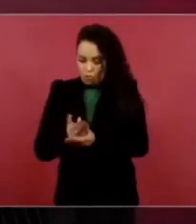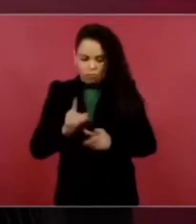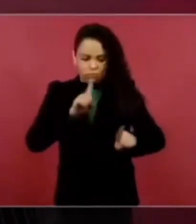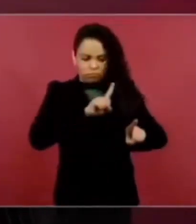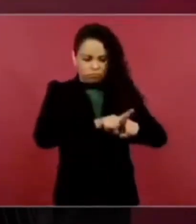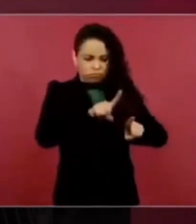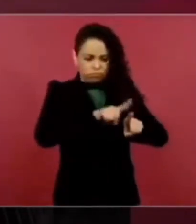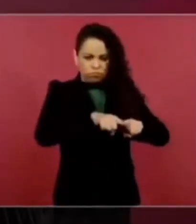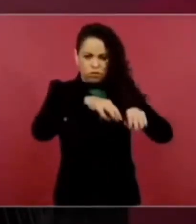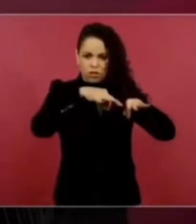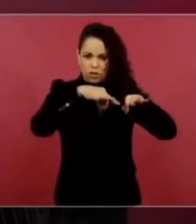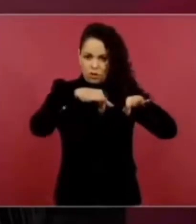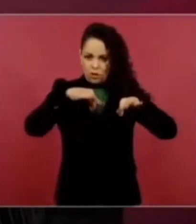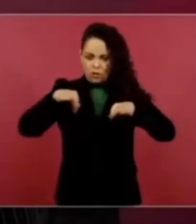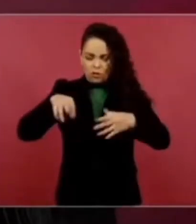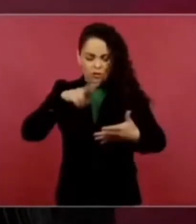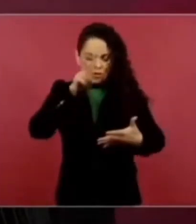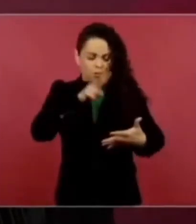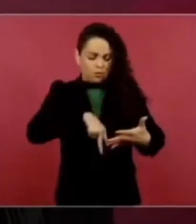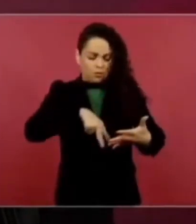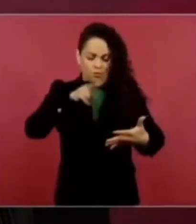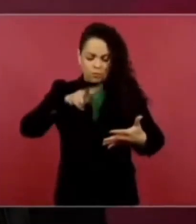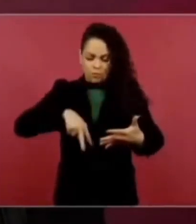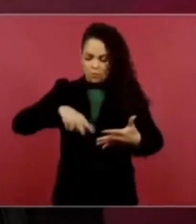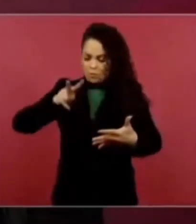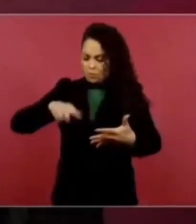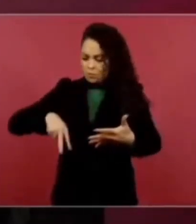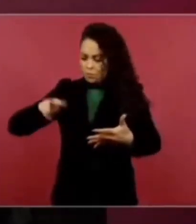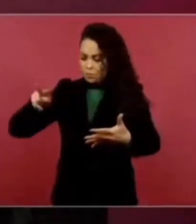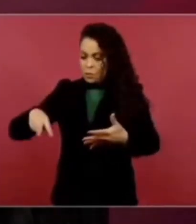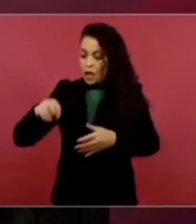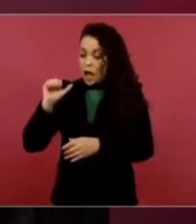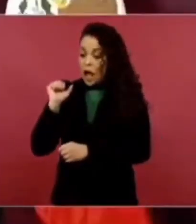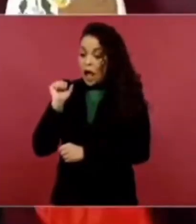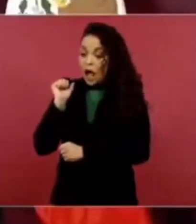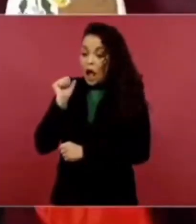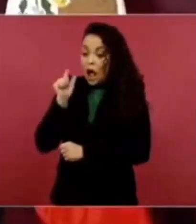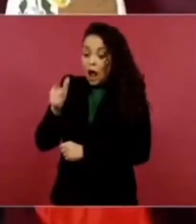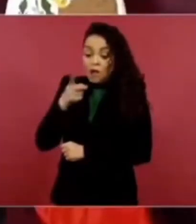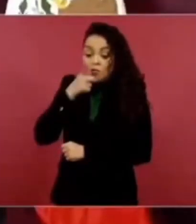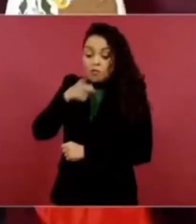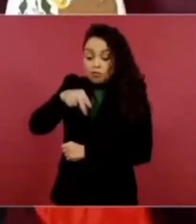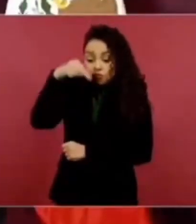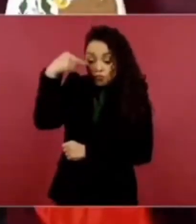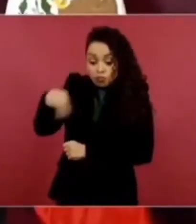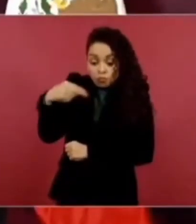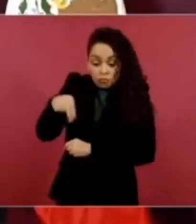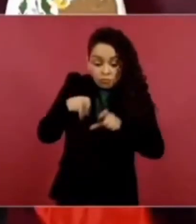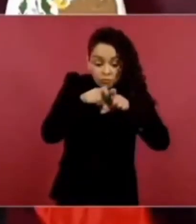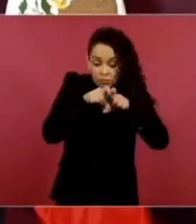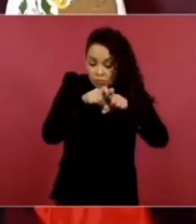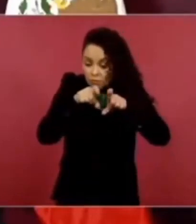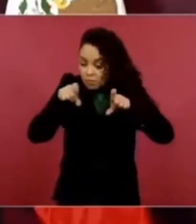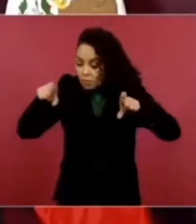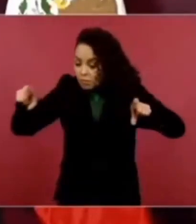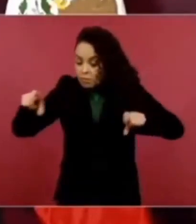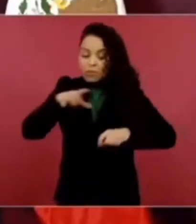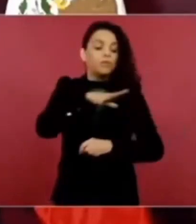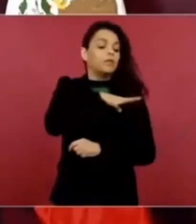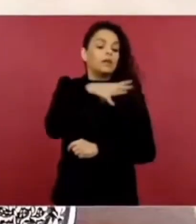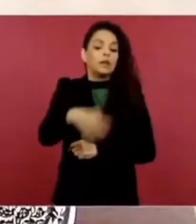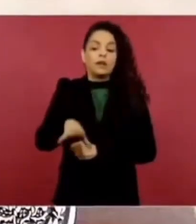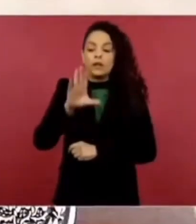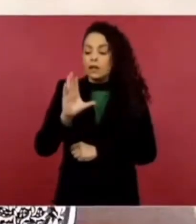se acuse de manera directa al general Cienfuegos, de